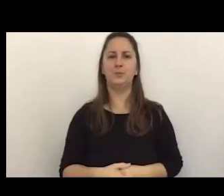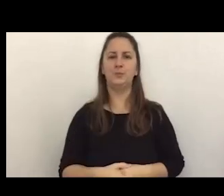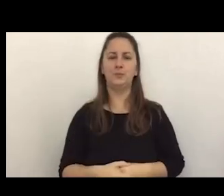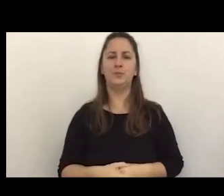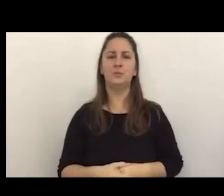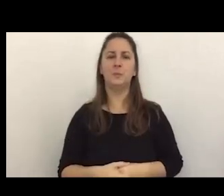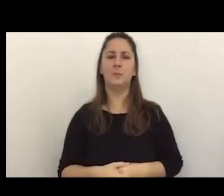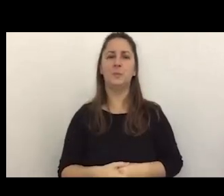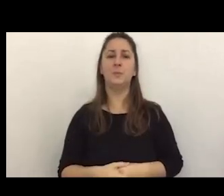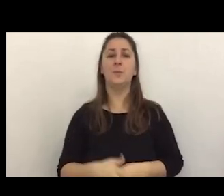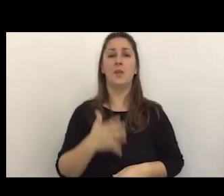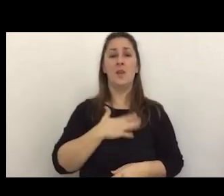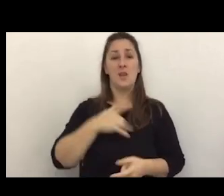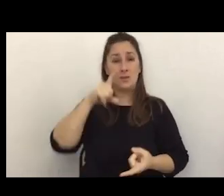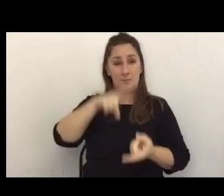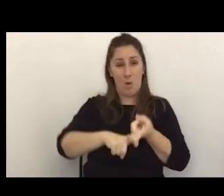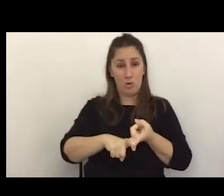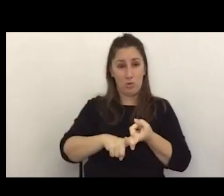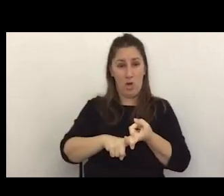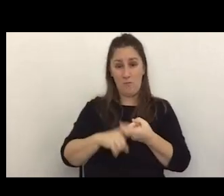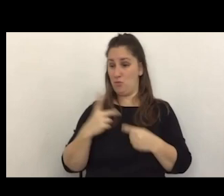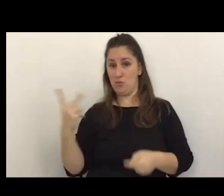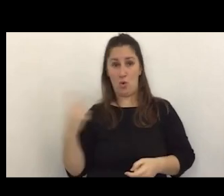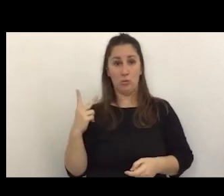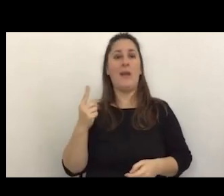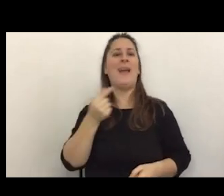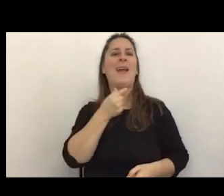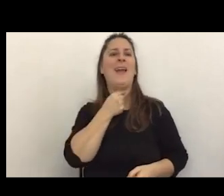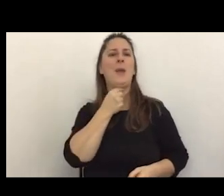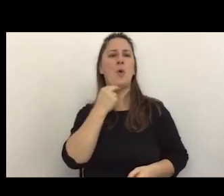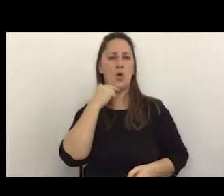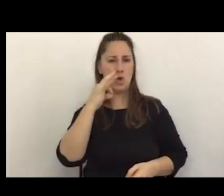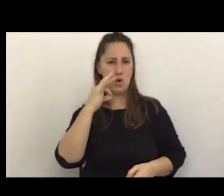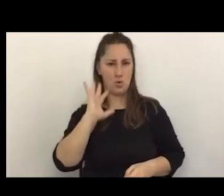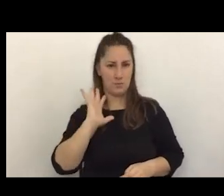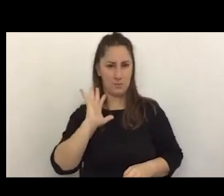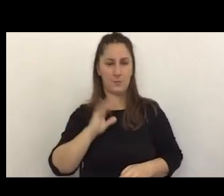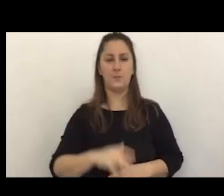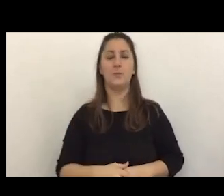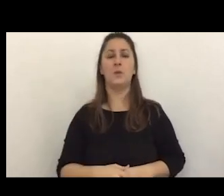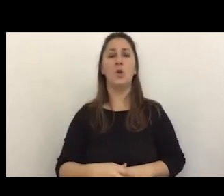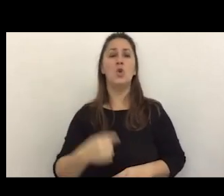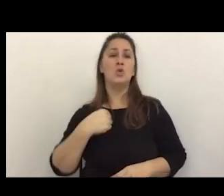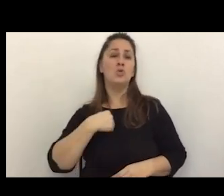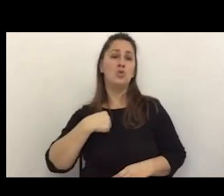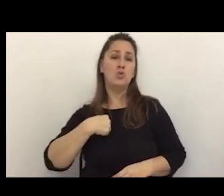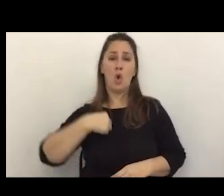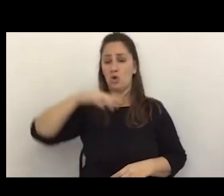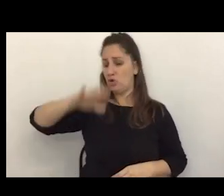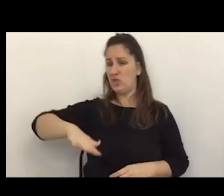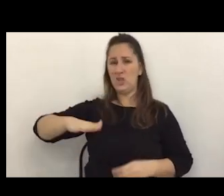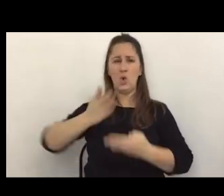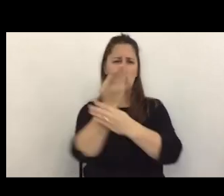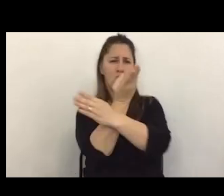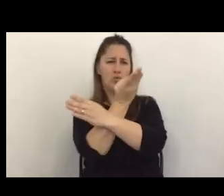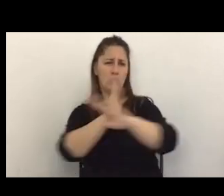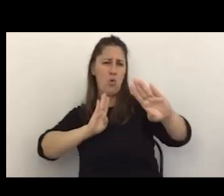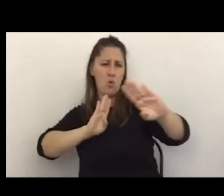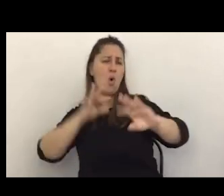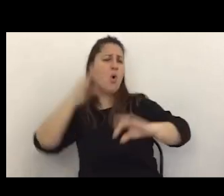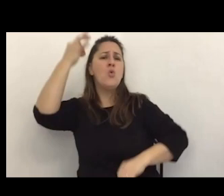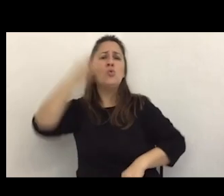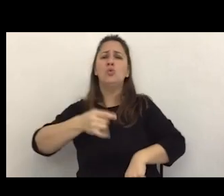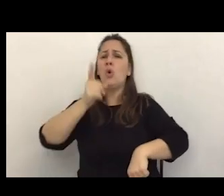mi esposa y yo queremos tener un hijo. Yo de chico practicaba judo, recibí una patada